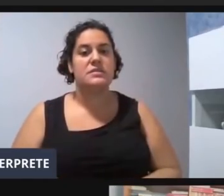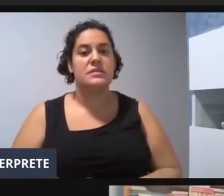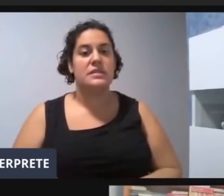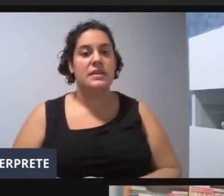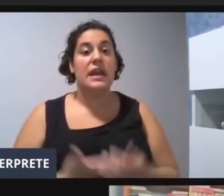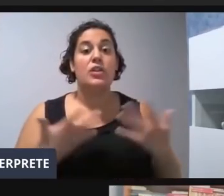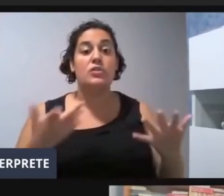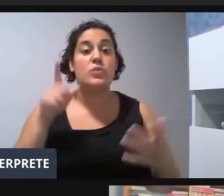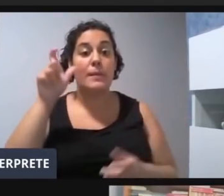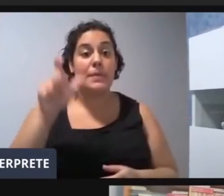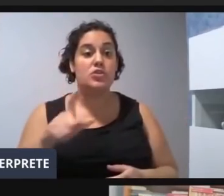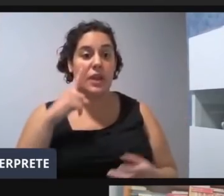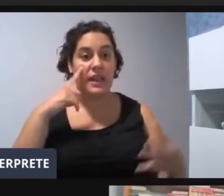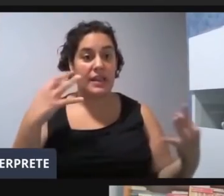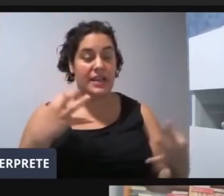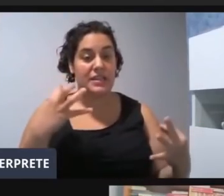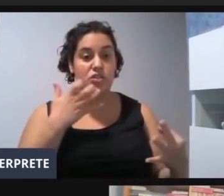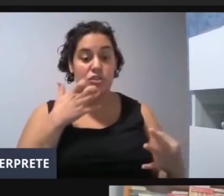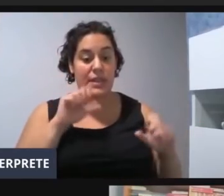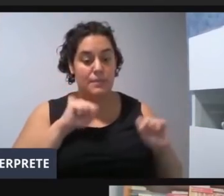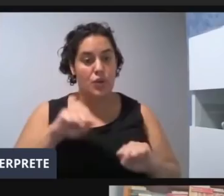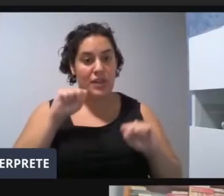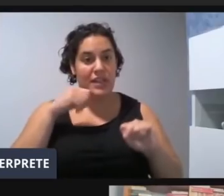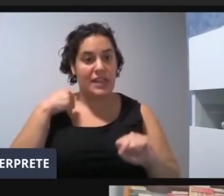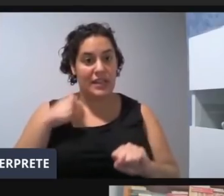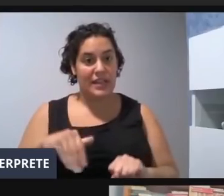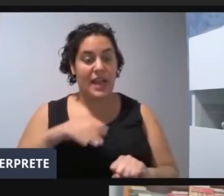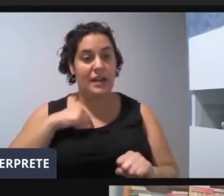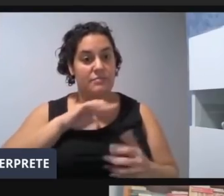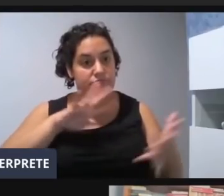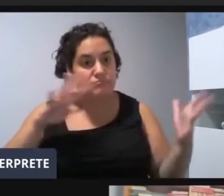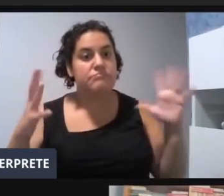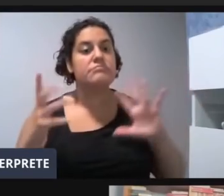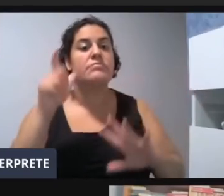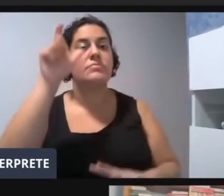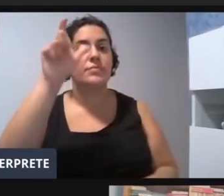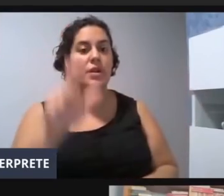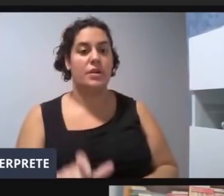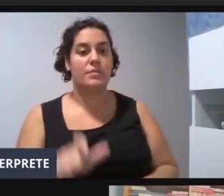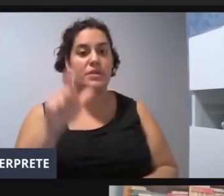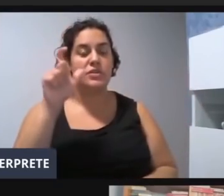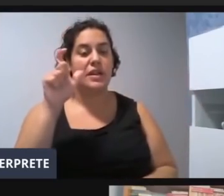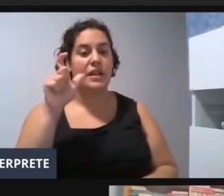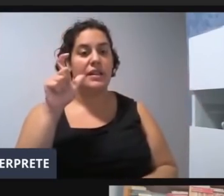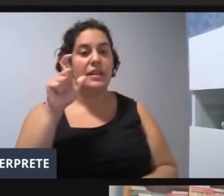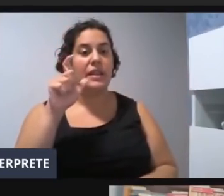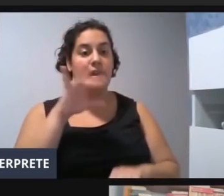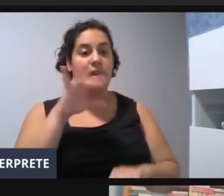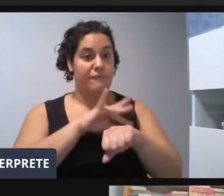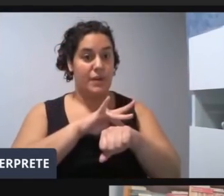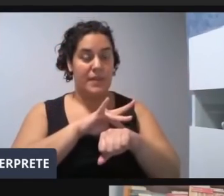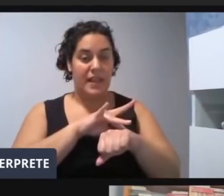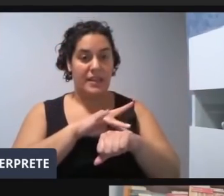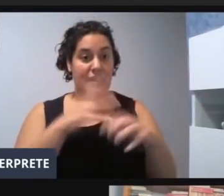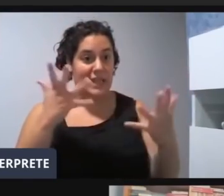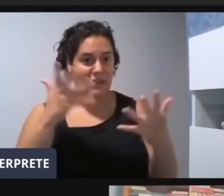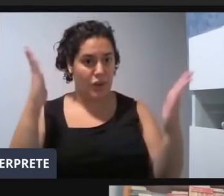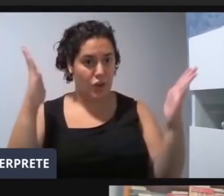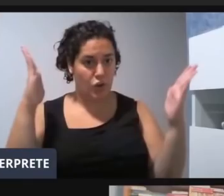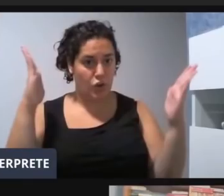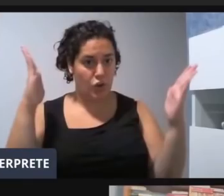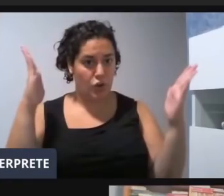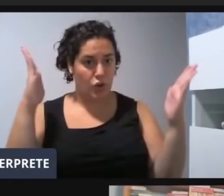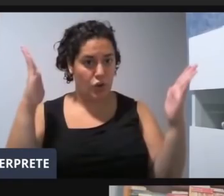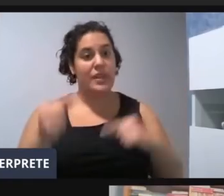estuviese protegida, la convertiría en una persona que en lugar de tener una enfermedad grave, fuese una enfermedad leve o asintomática, muy